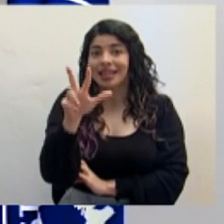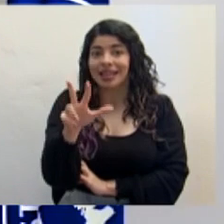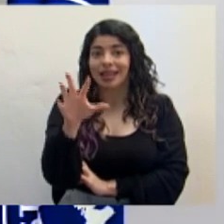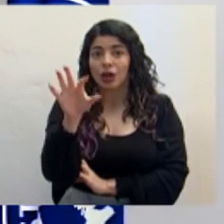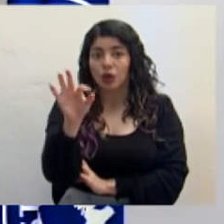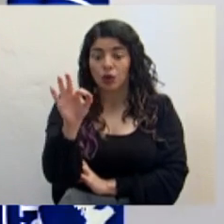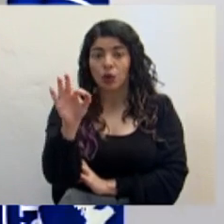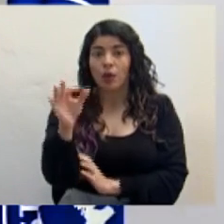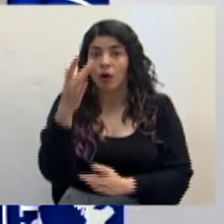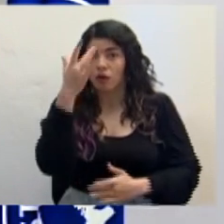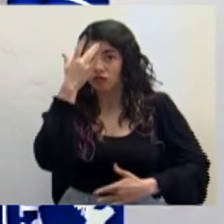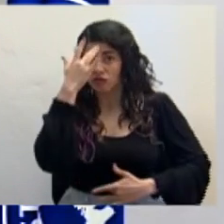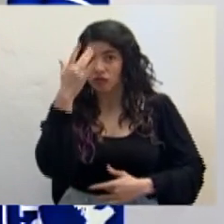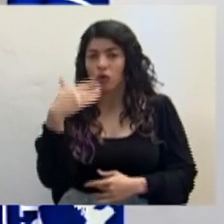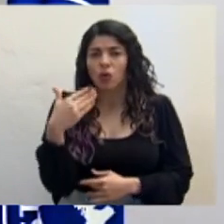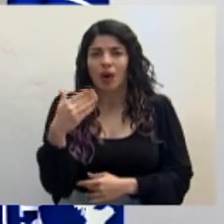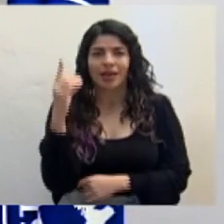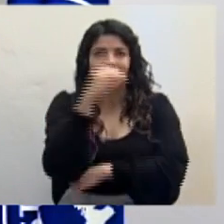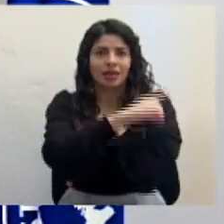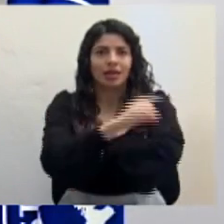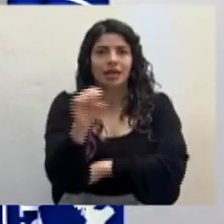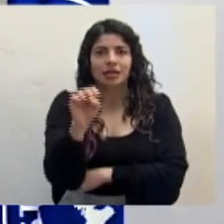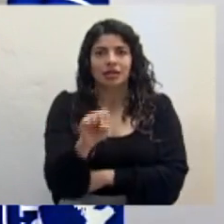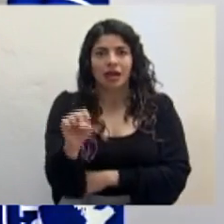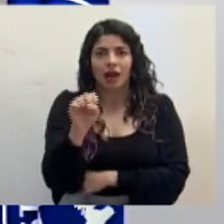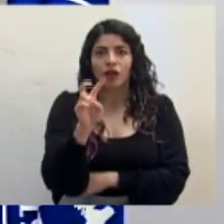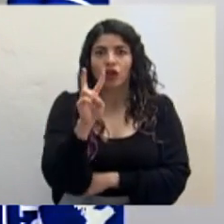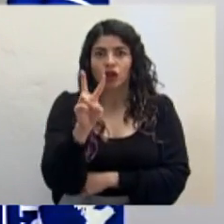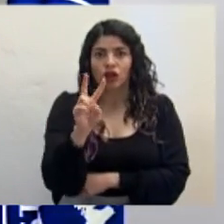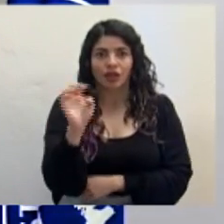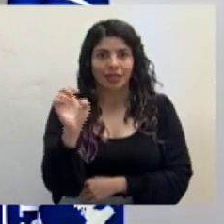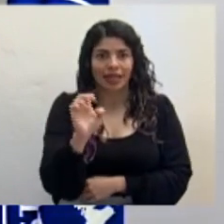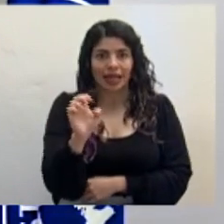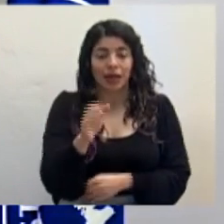539 casos el día sábado 2 de enero,